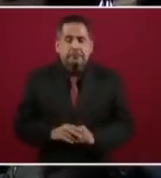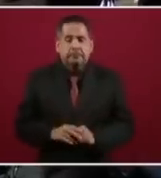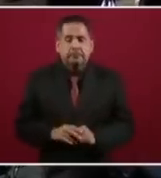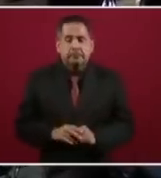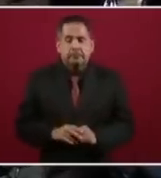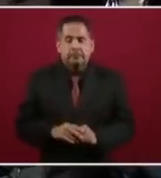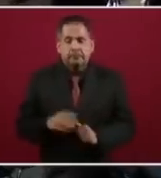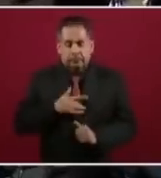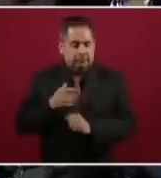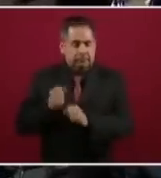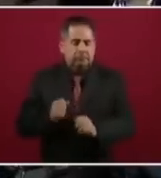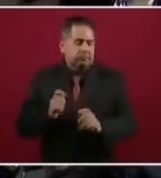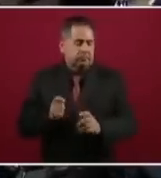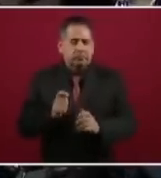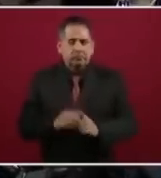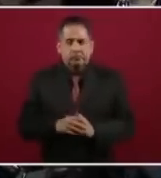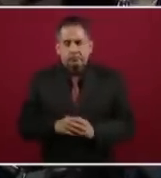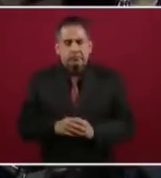Estoy seguro que